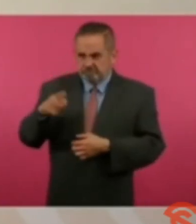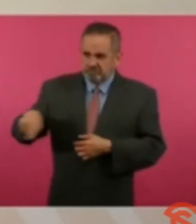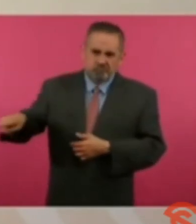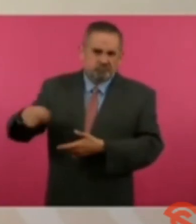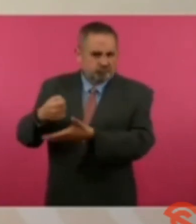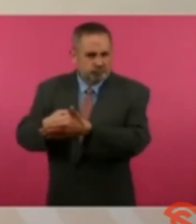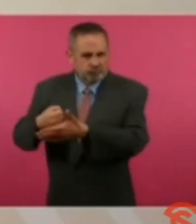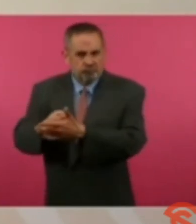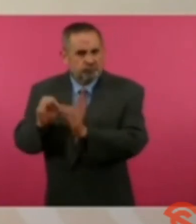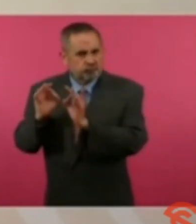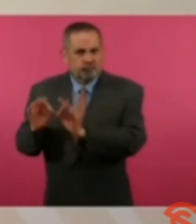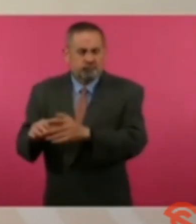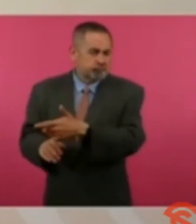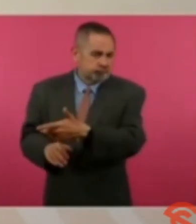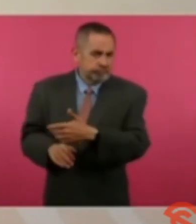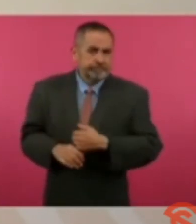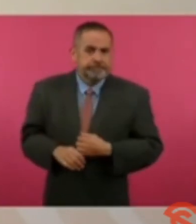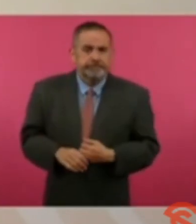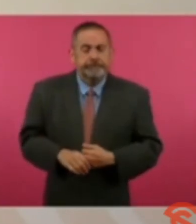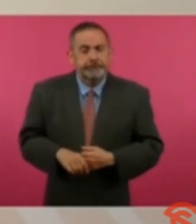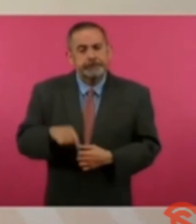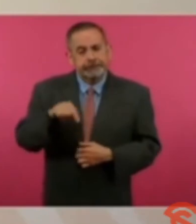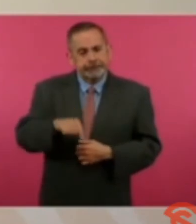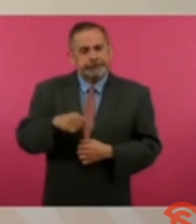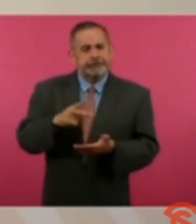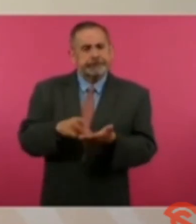porque aquí hemos comentado